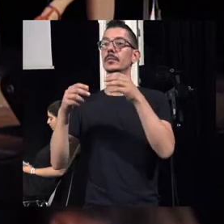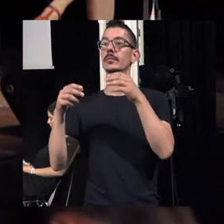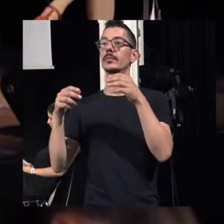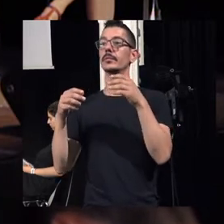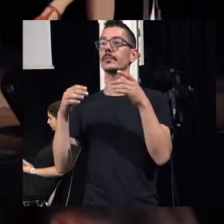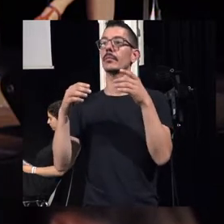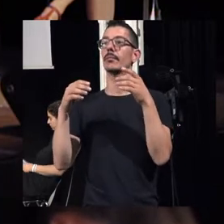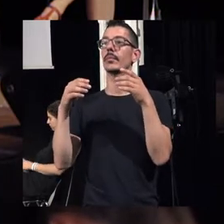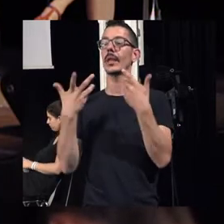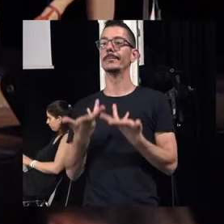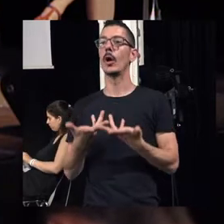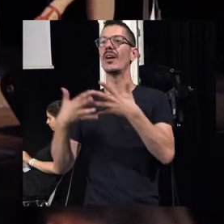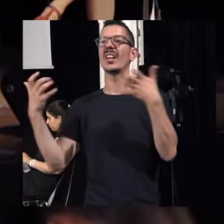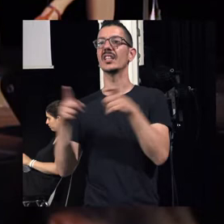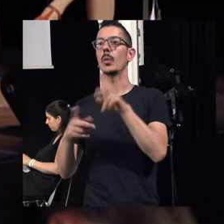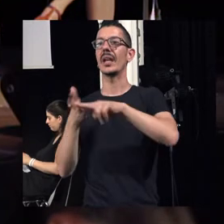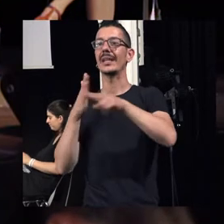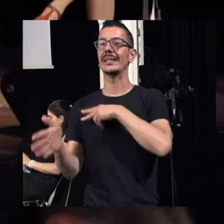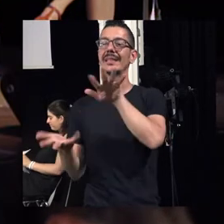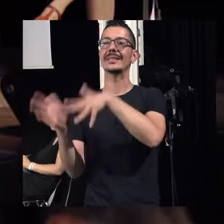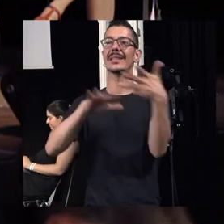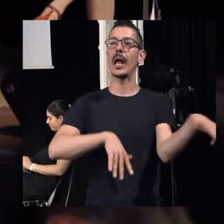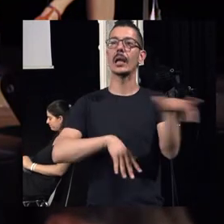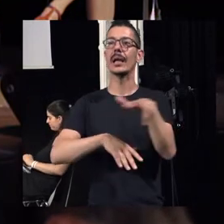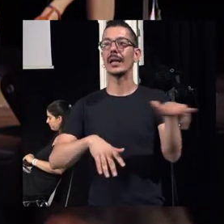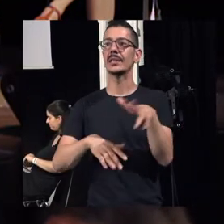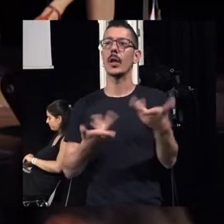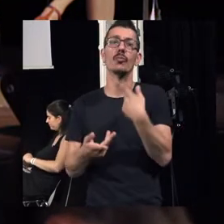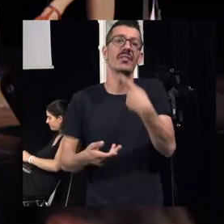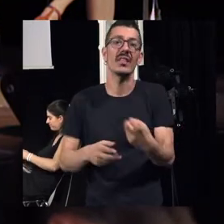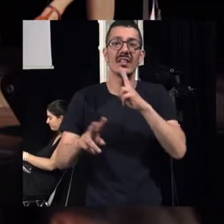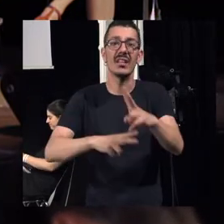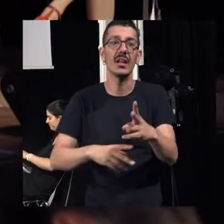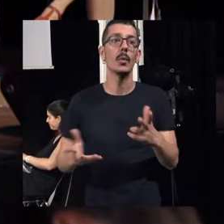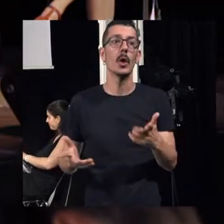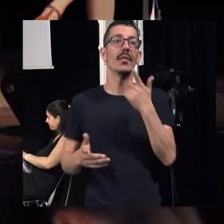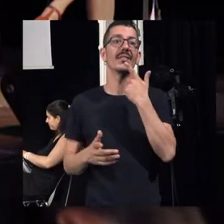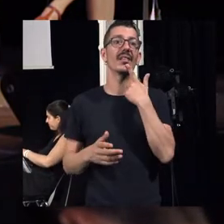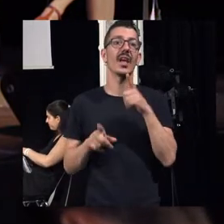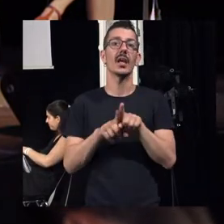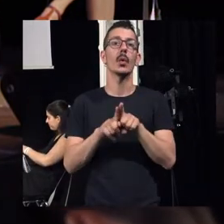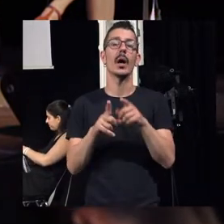re-intensification of racialization through queerness, que en castellano es medio difícil decirlo, pero sería como